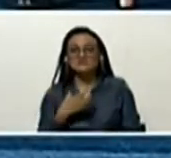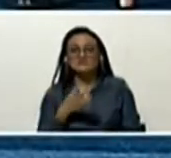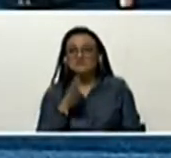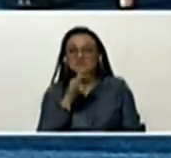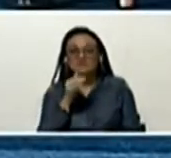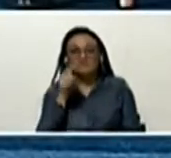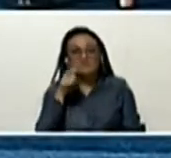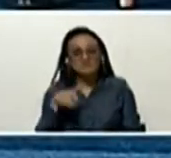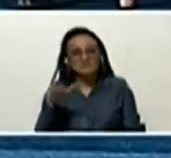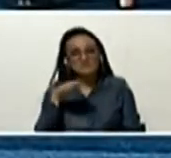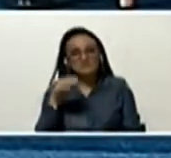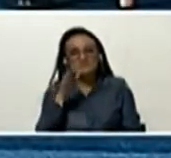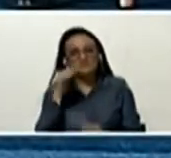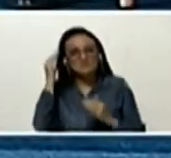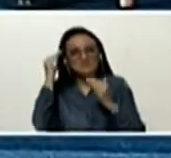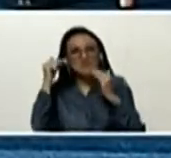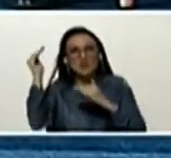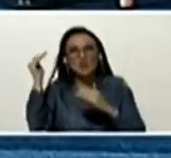inmaduro.